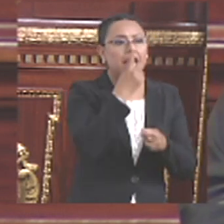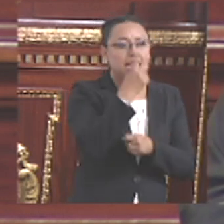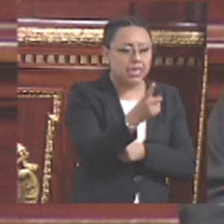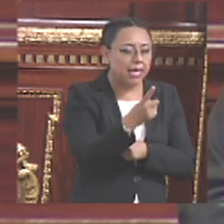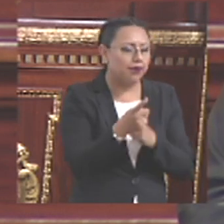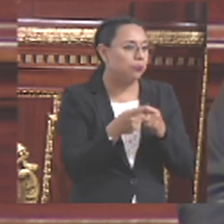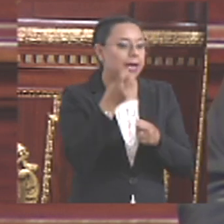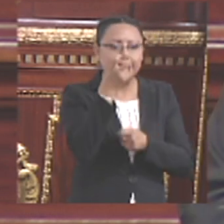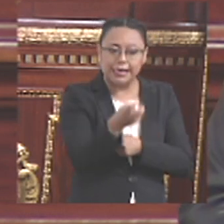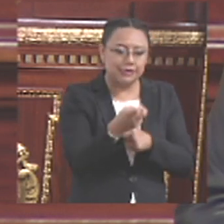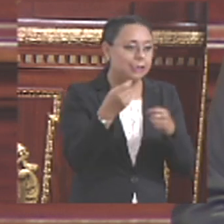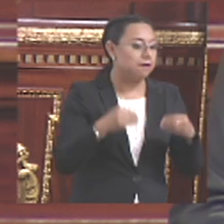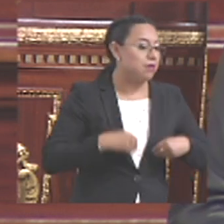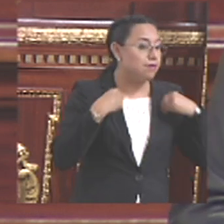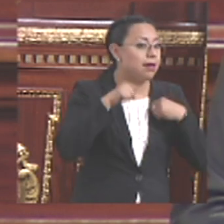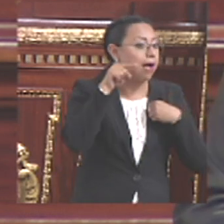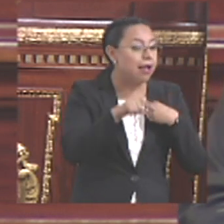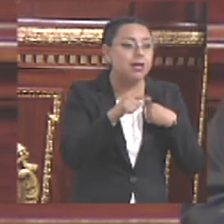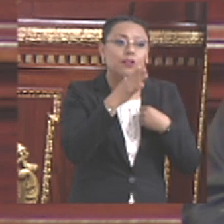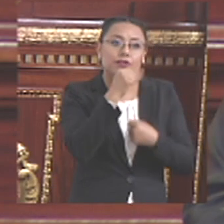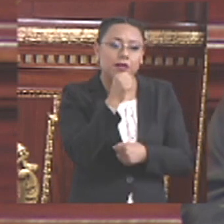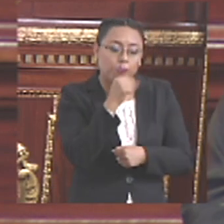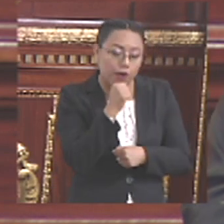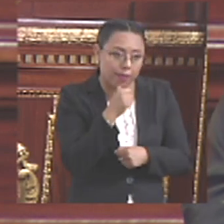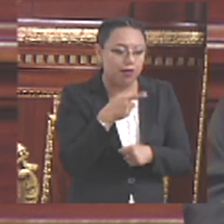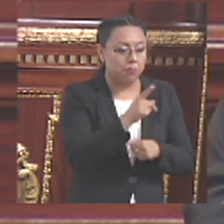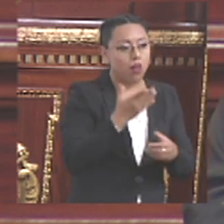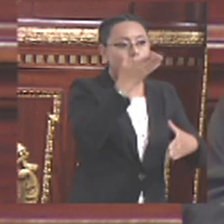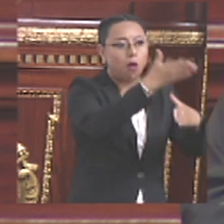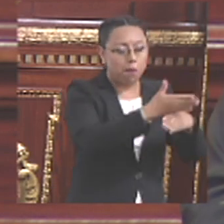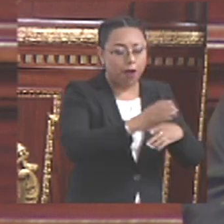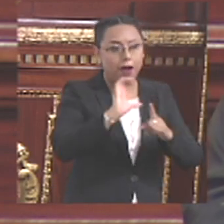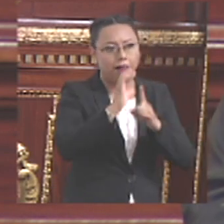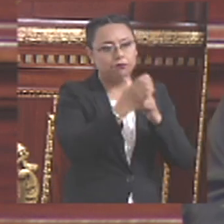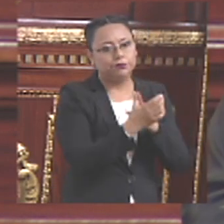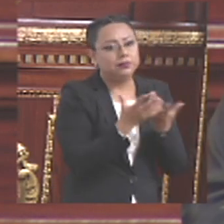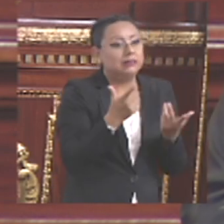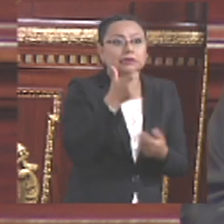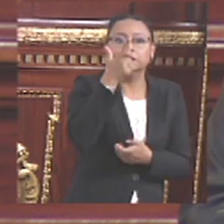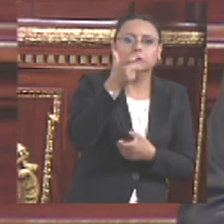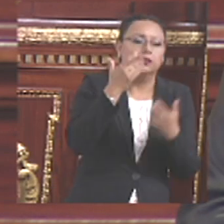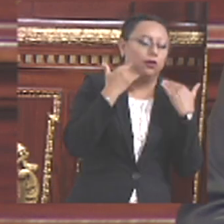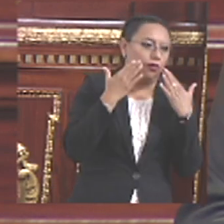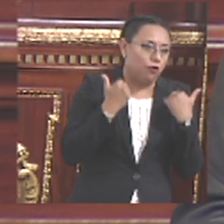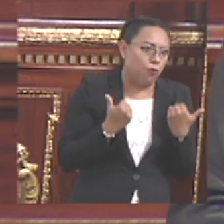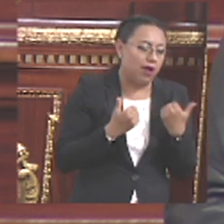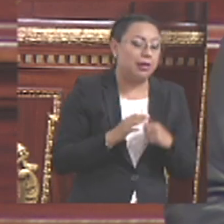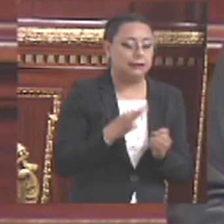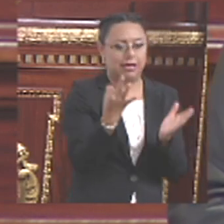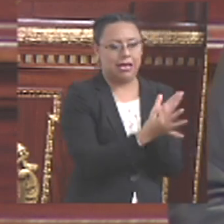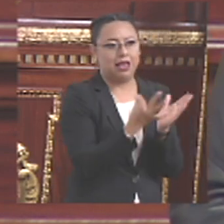en la comisión solamente palabras como que no hay recurso o que el acero está muy caro, proponiéndoles